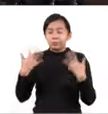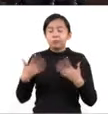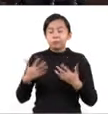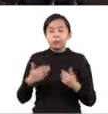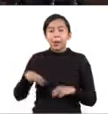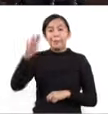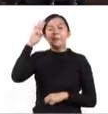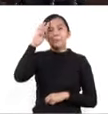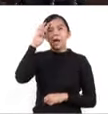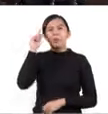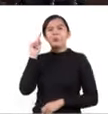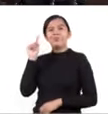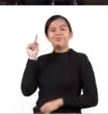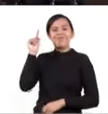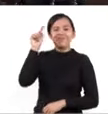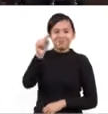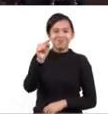eso es lo importante